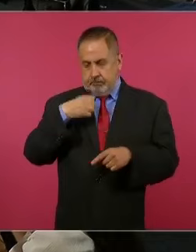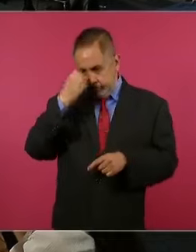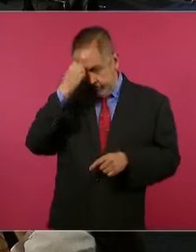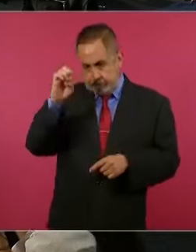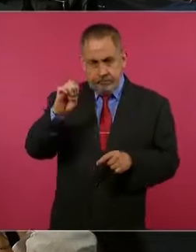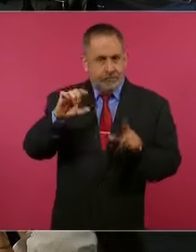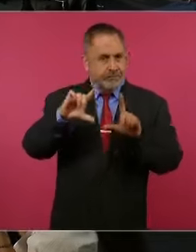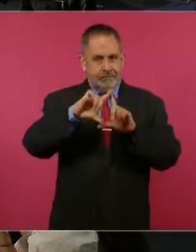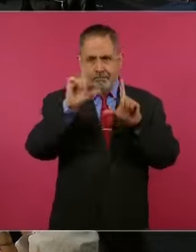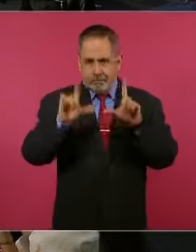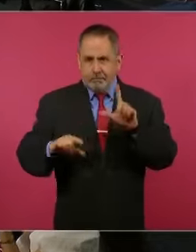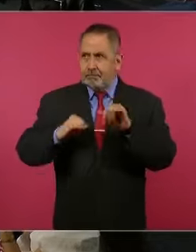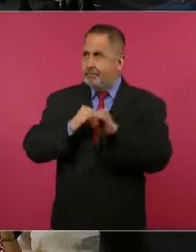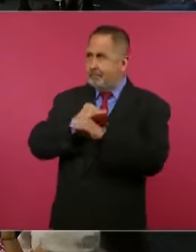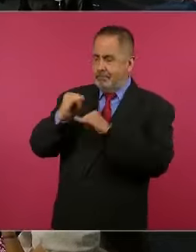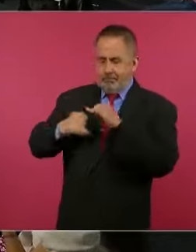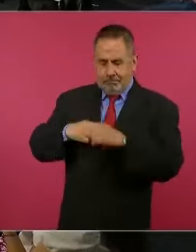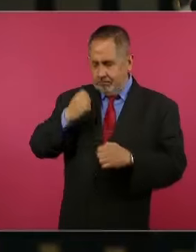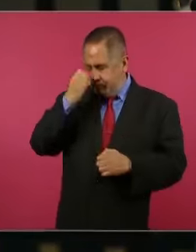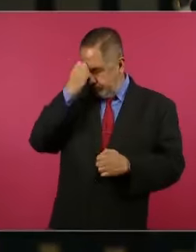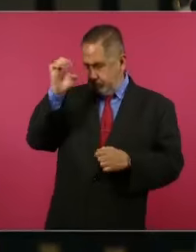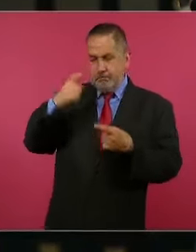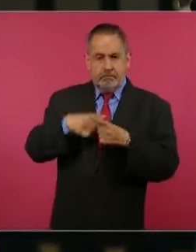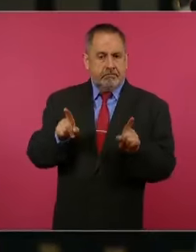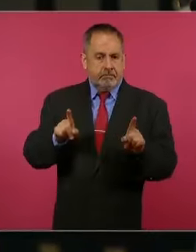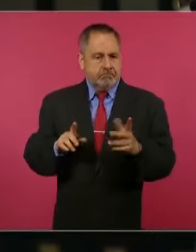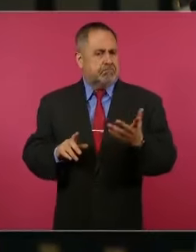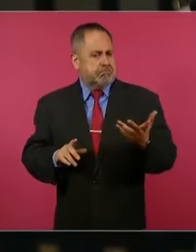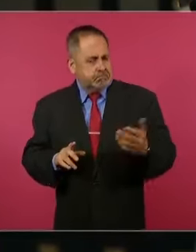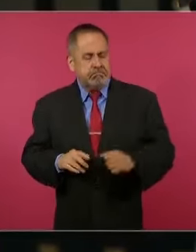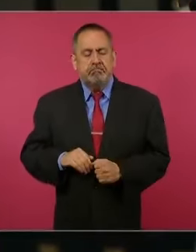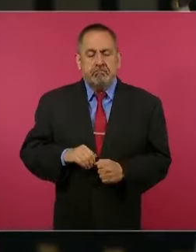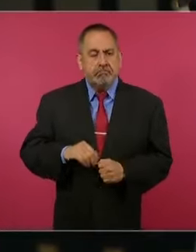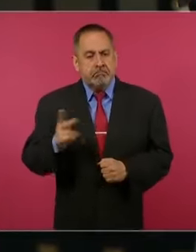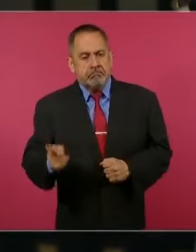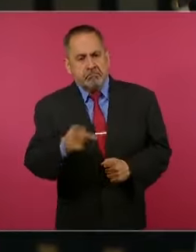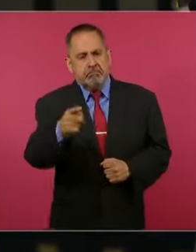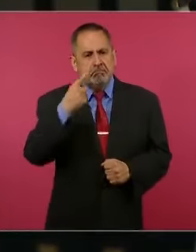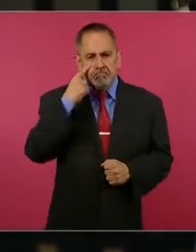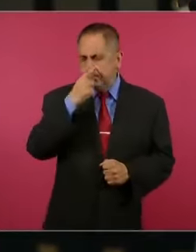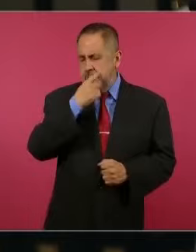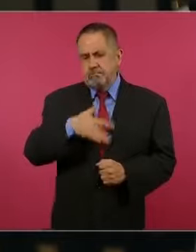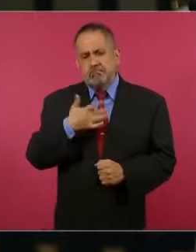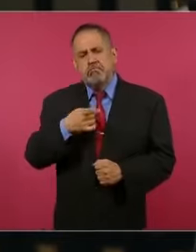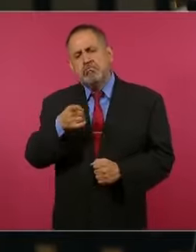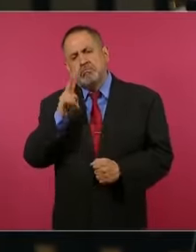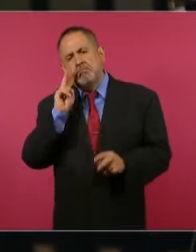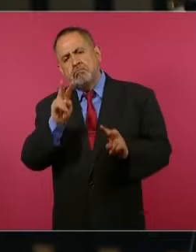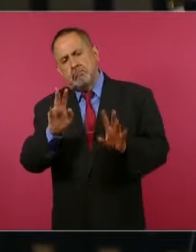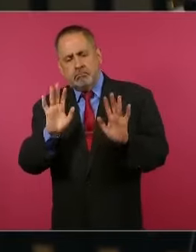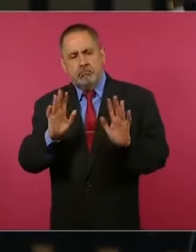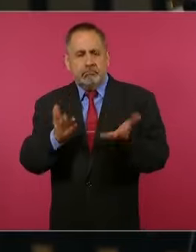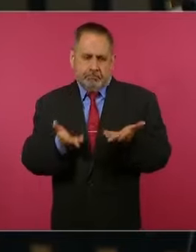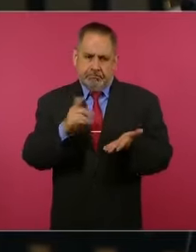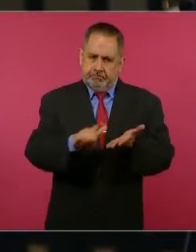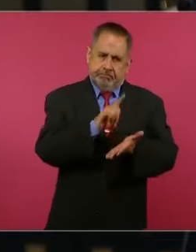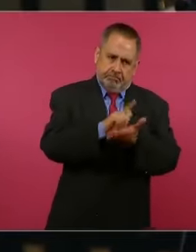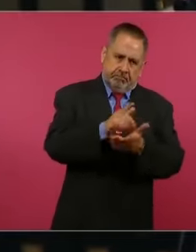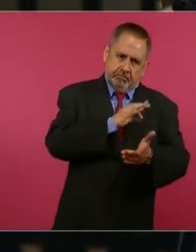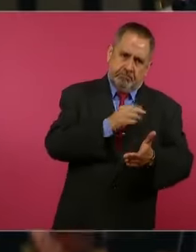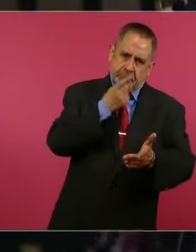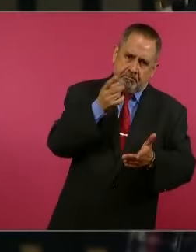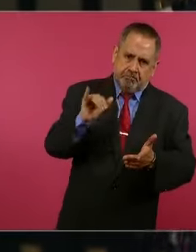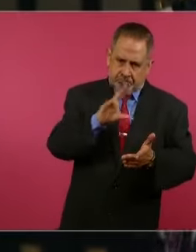nivel nacional como internacional preguntarle por un lado sus impresiones dentro de lo que le permita la legislación